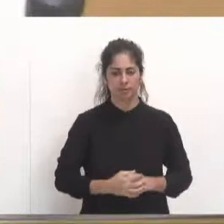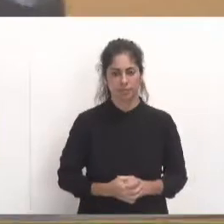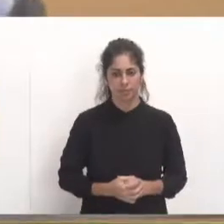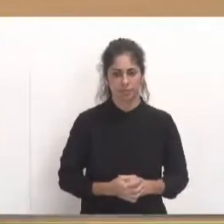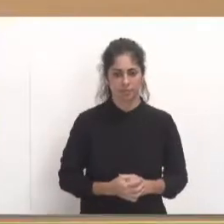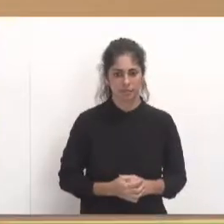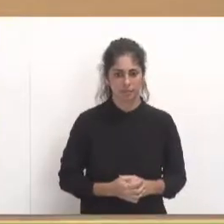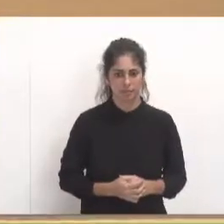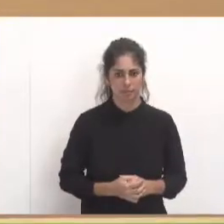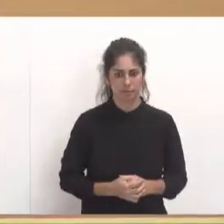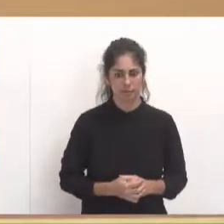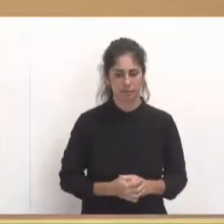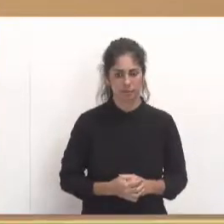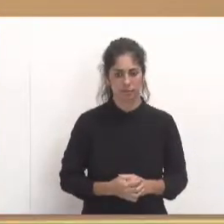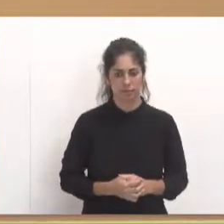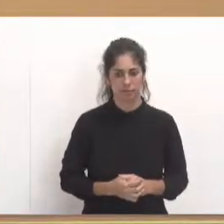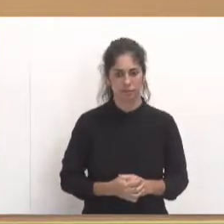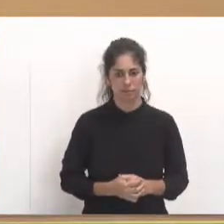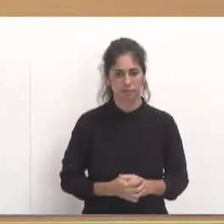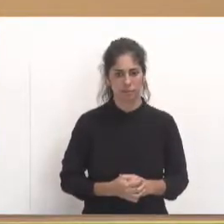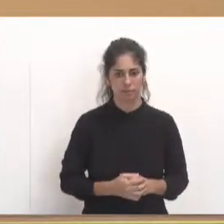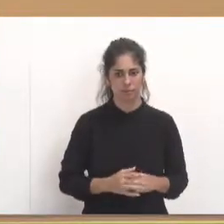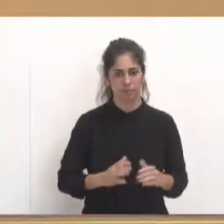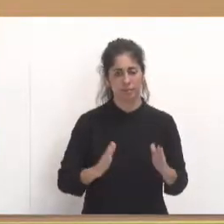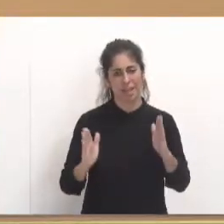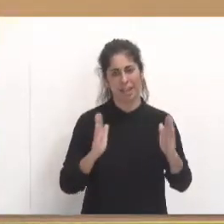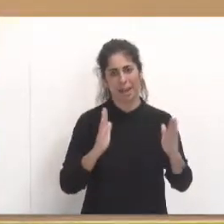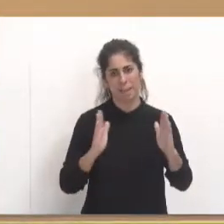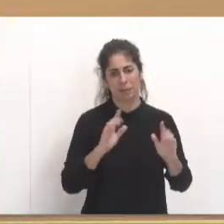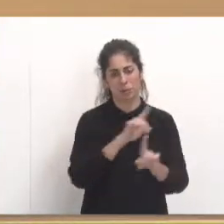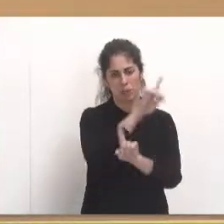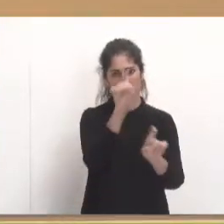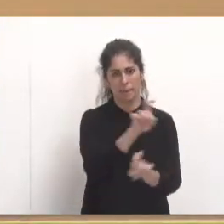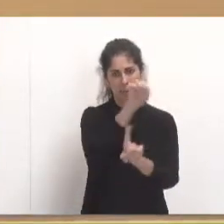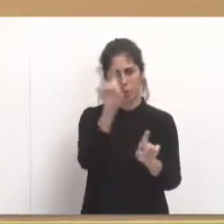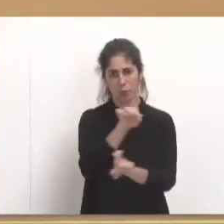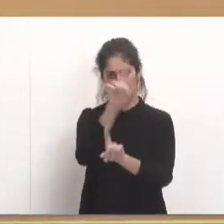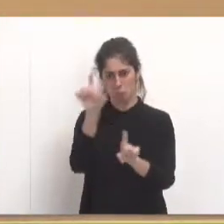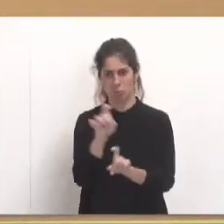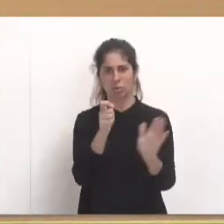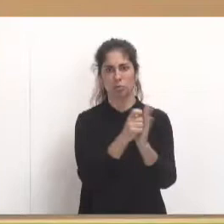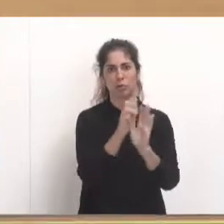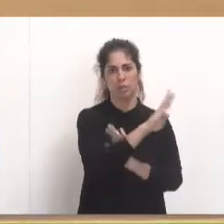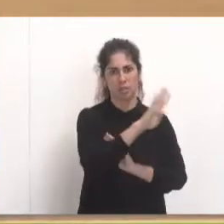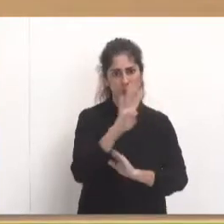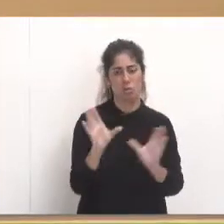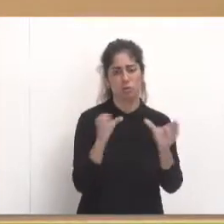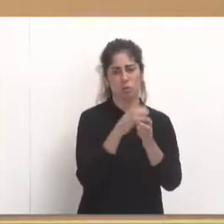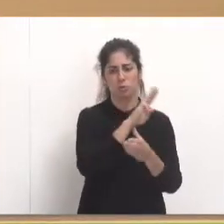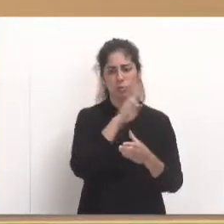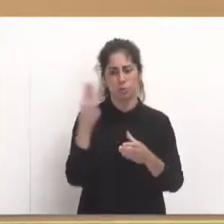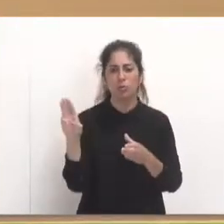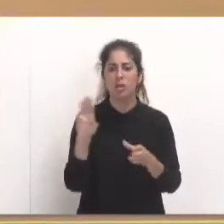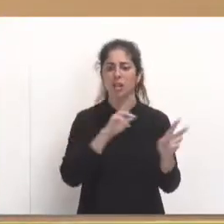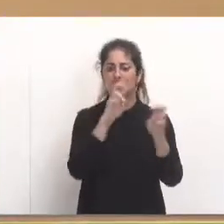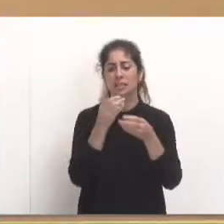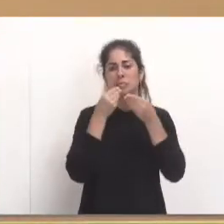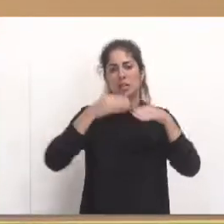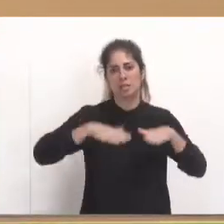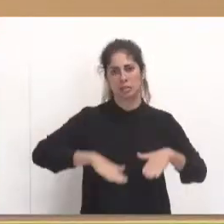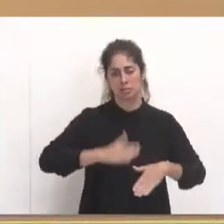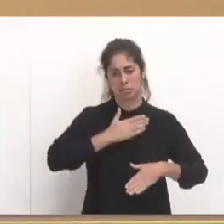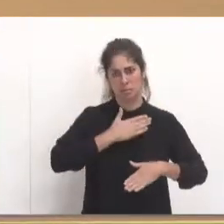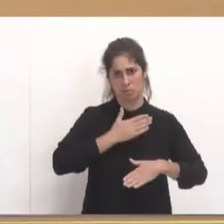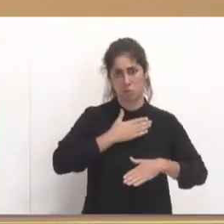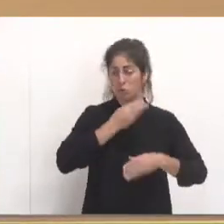que es el capítulo de preguntas. El punto 34, pregunta que formula el Grupo Popular sobre criterios del área de patrimonio histórico